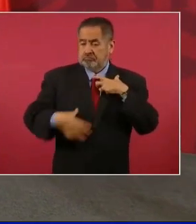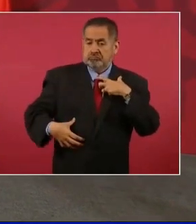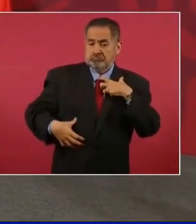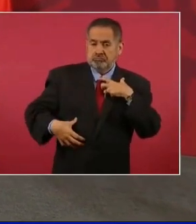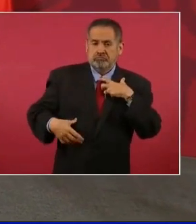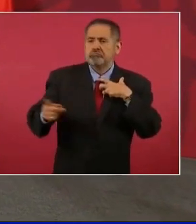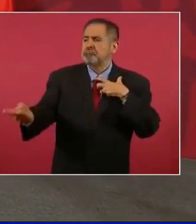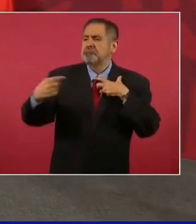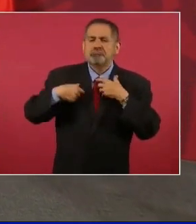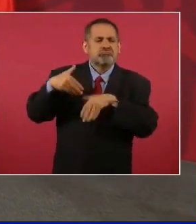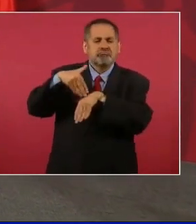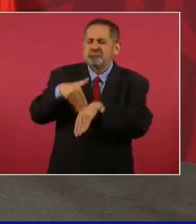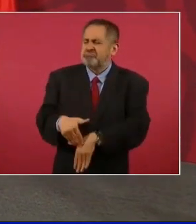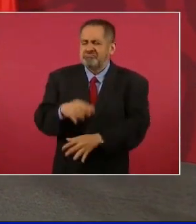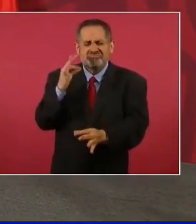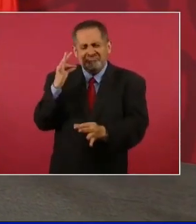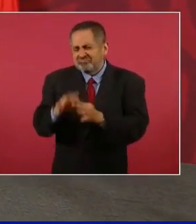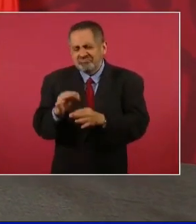constituidos.